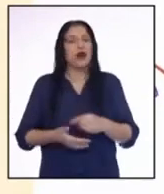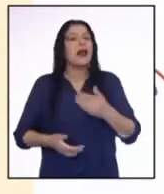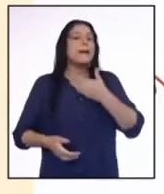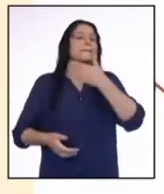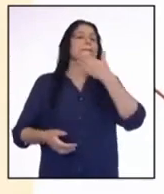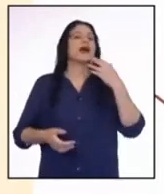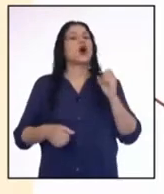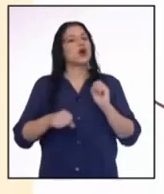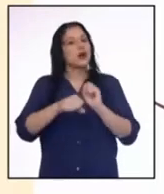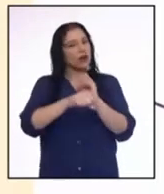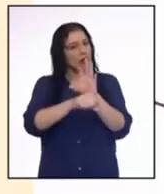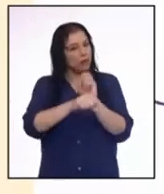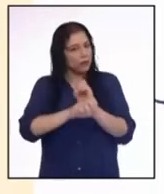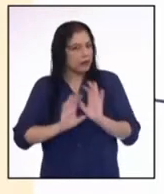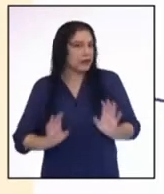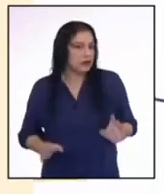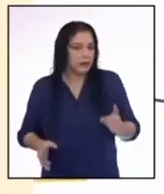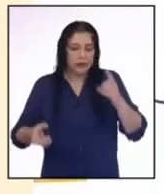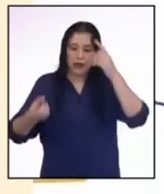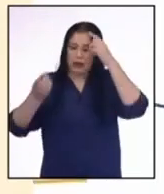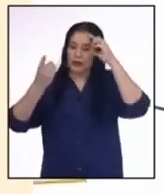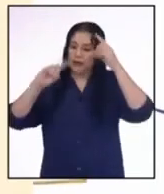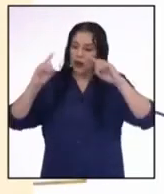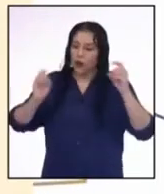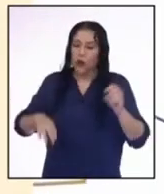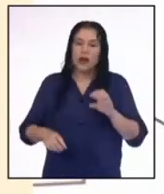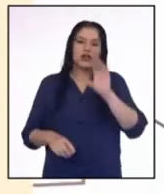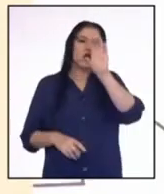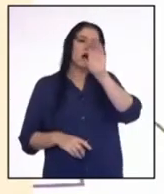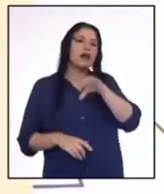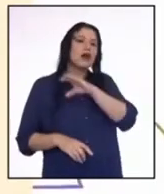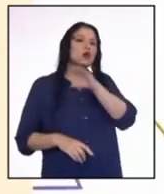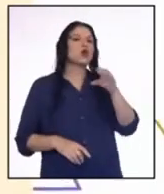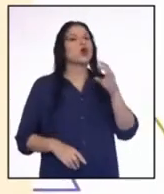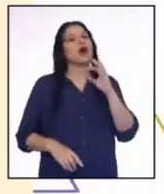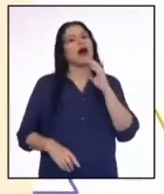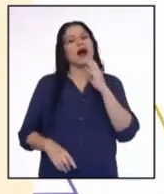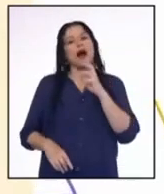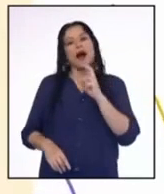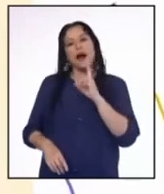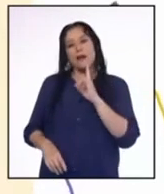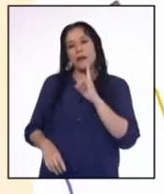la mejor recomendación, de acuerdo a la Cruz Roja Americana.